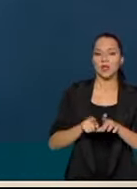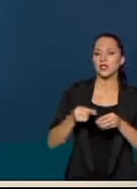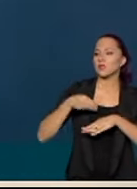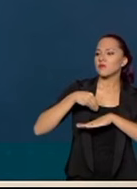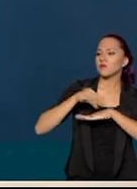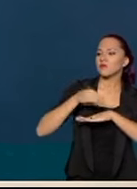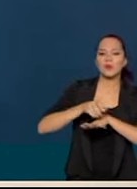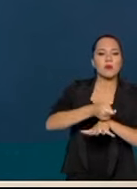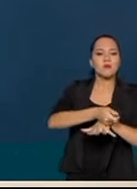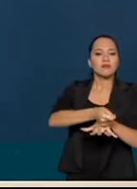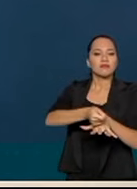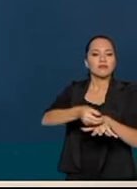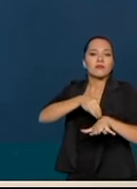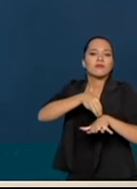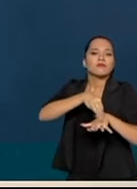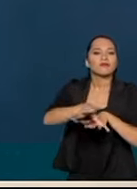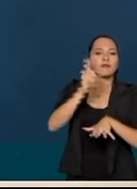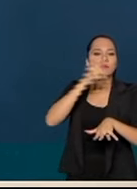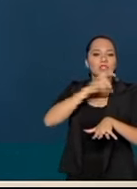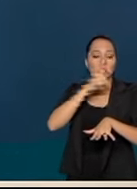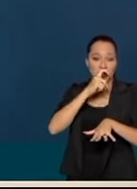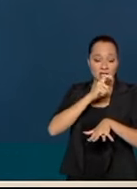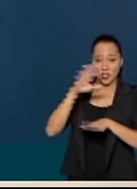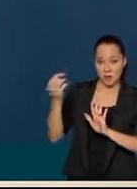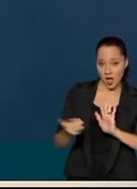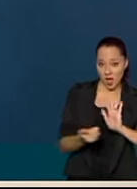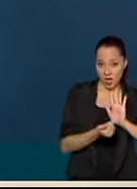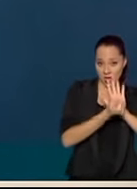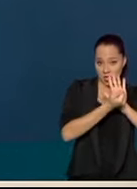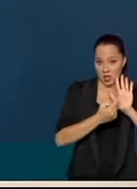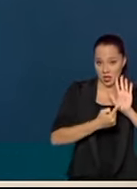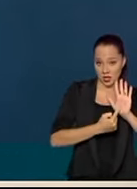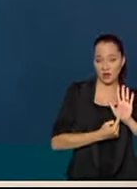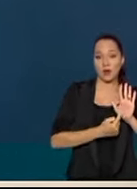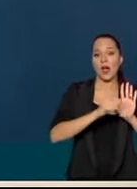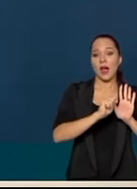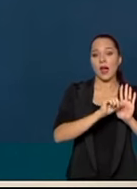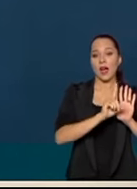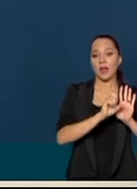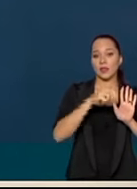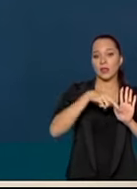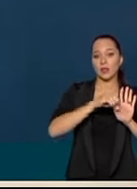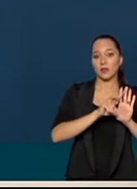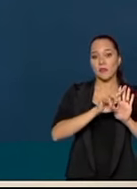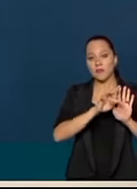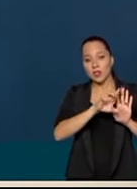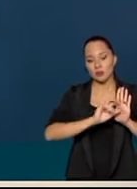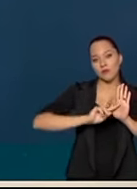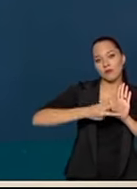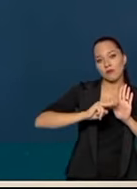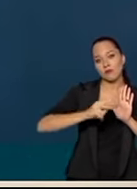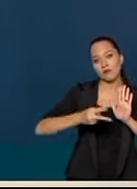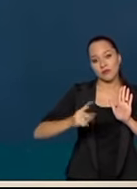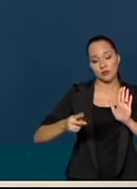y de producir noticias falsas sobre la identificación de un adenovirus replicante en documentos que tratan de la vacuna Sputnik